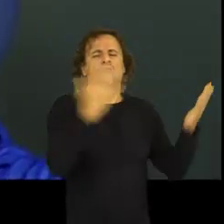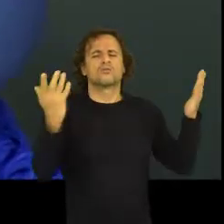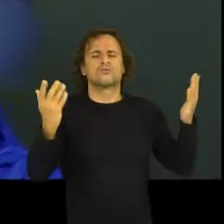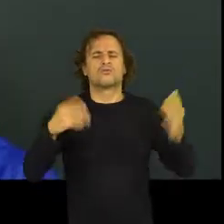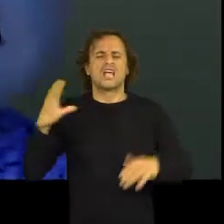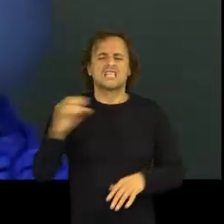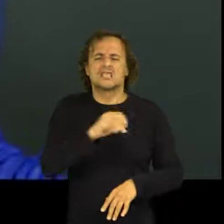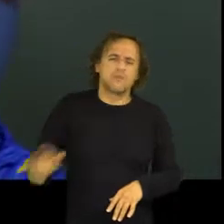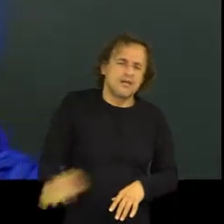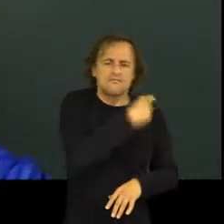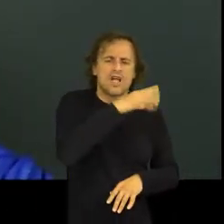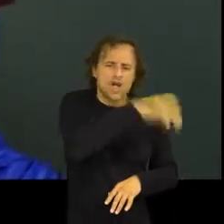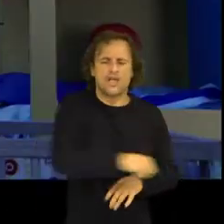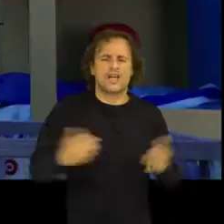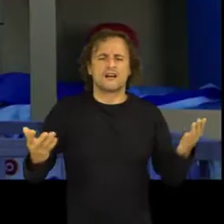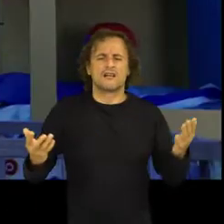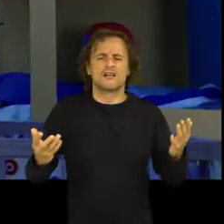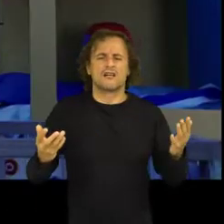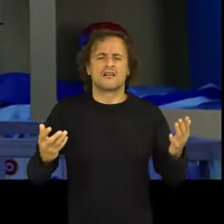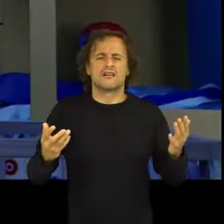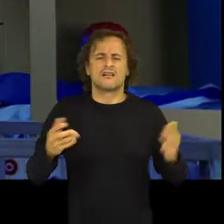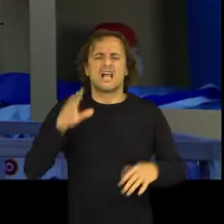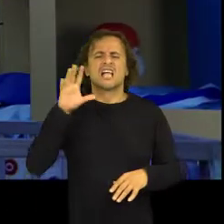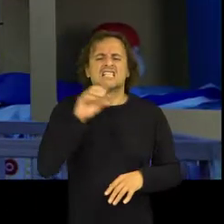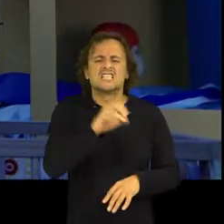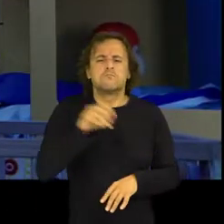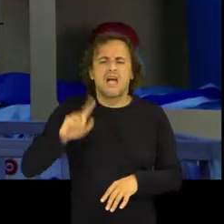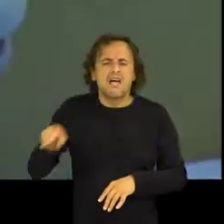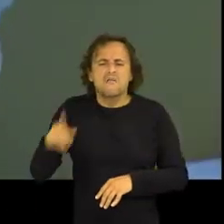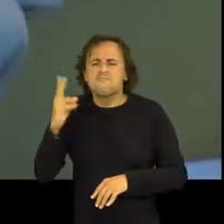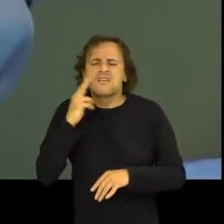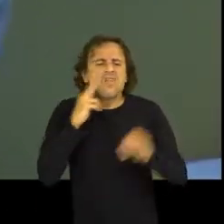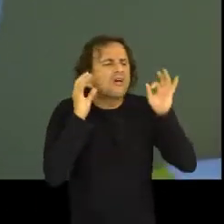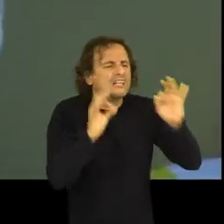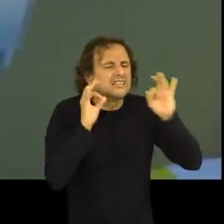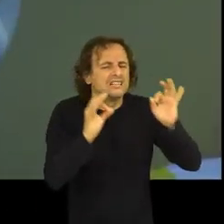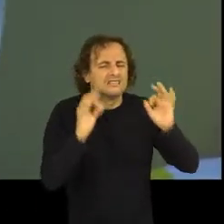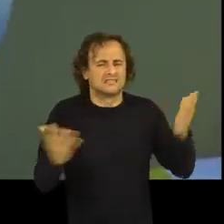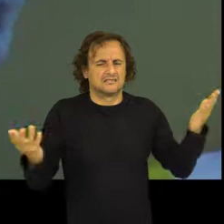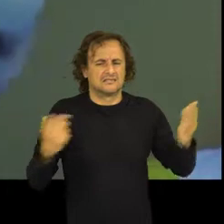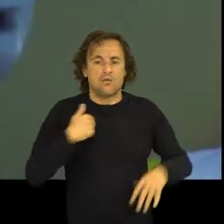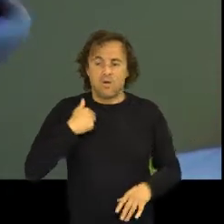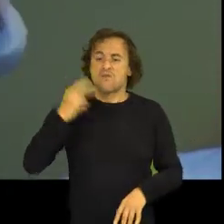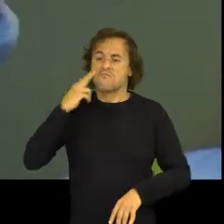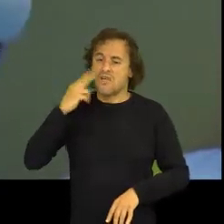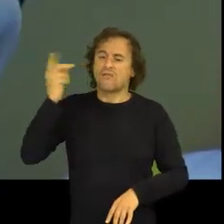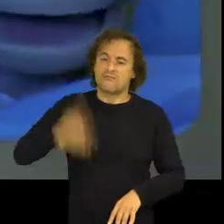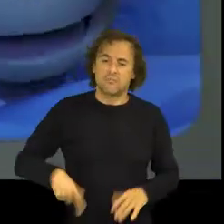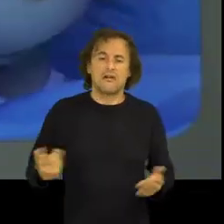Chispa, caza o dinosauro. Chispa é un medorento. Ai, eu tamén teño